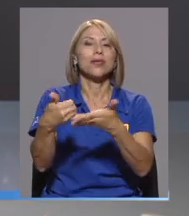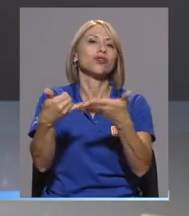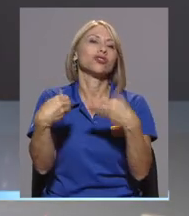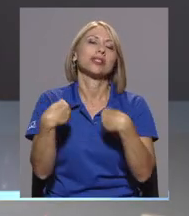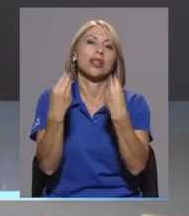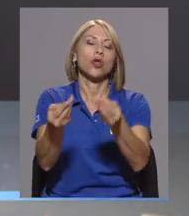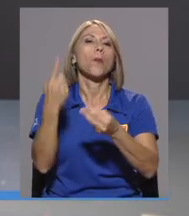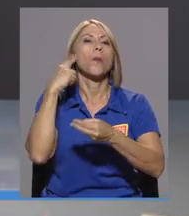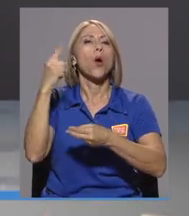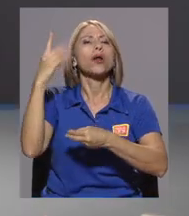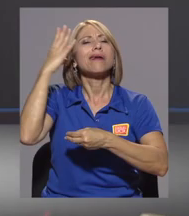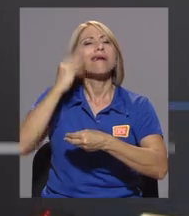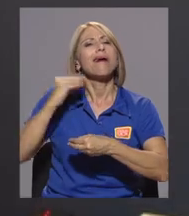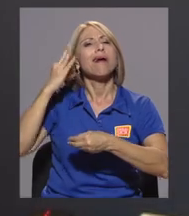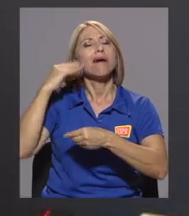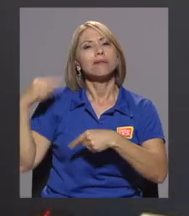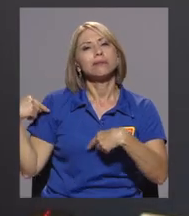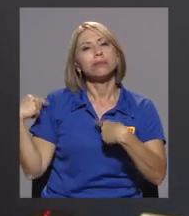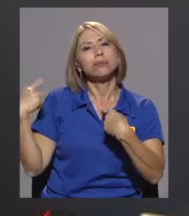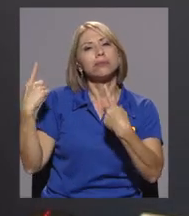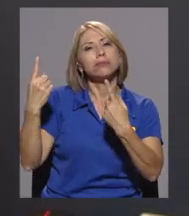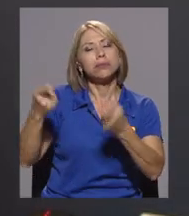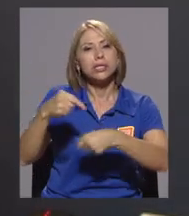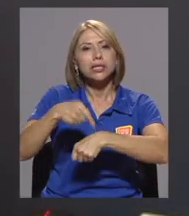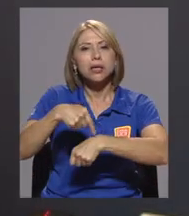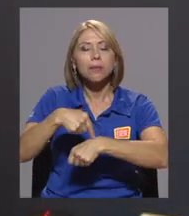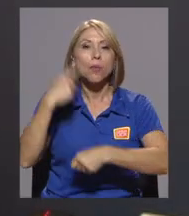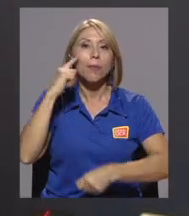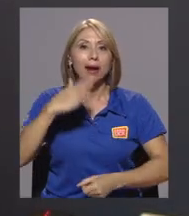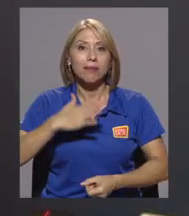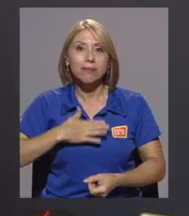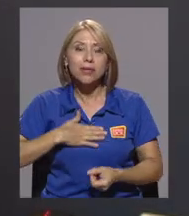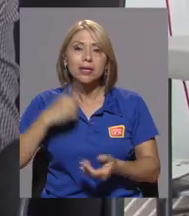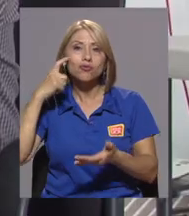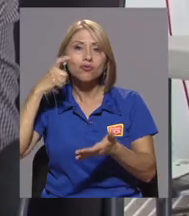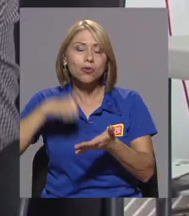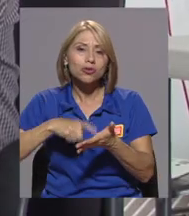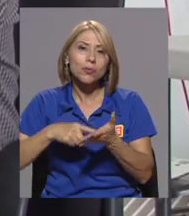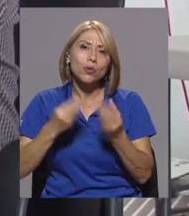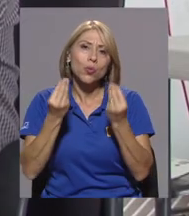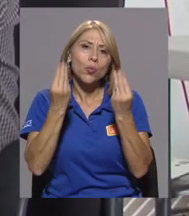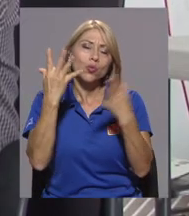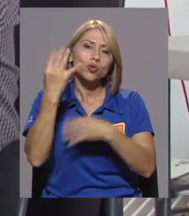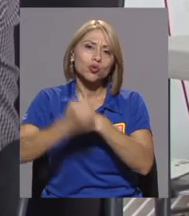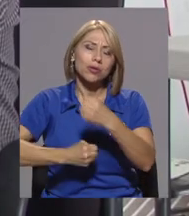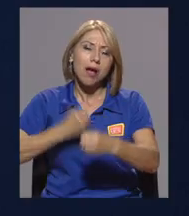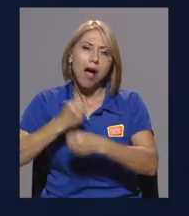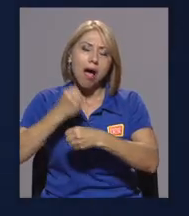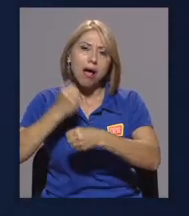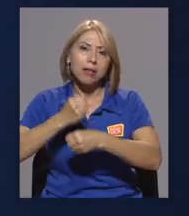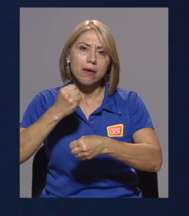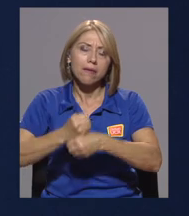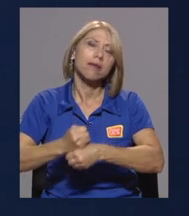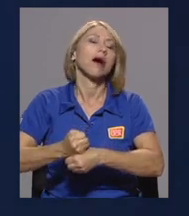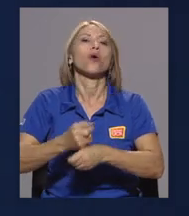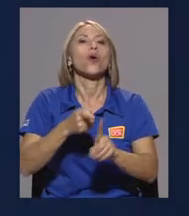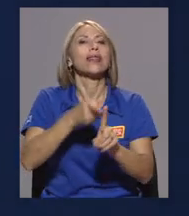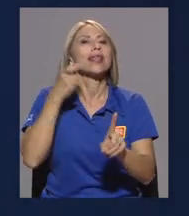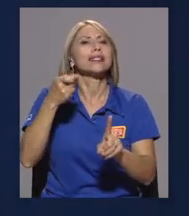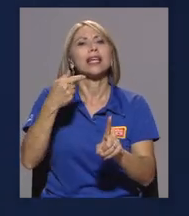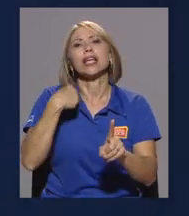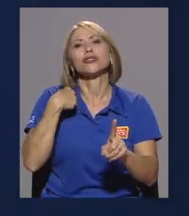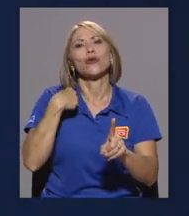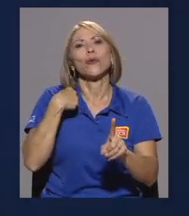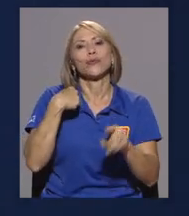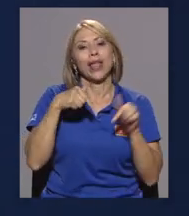a través del tiempo. Entonces, para mí es un reconocimiento a muchos años de trabajo, desde que